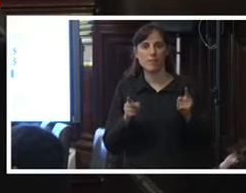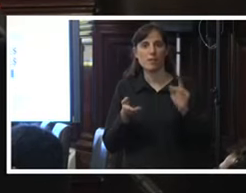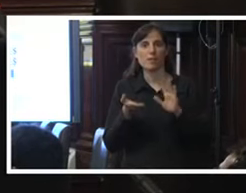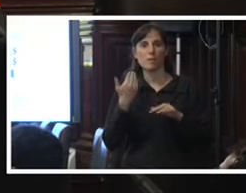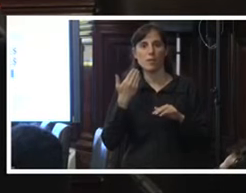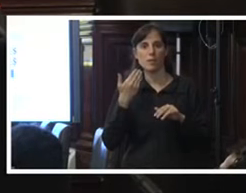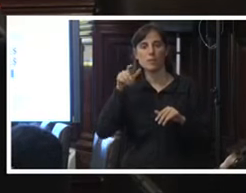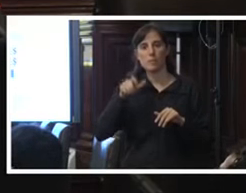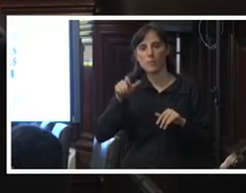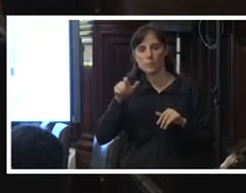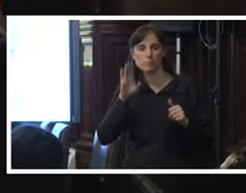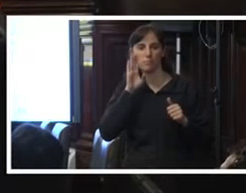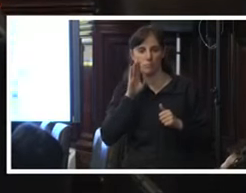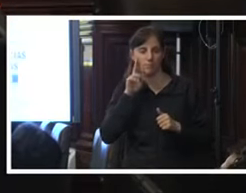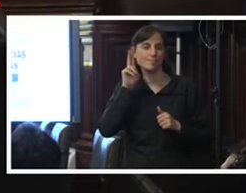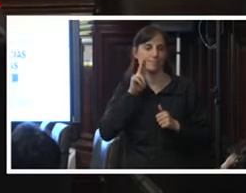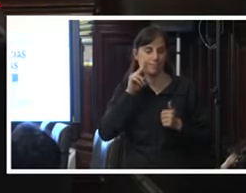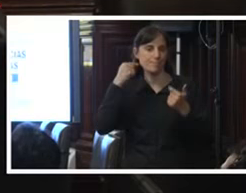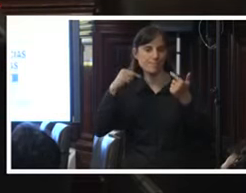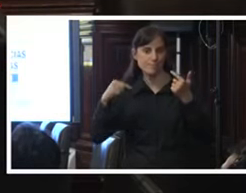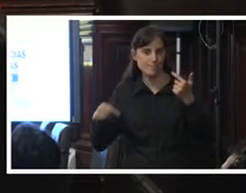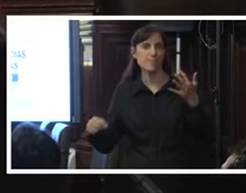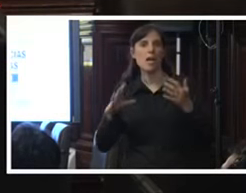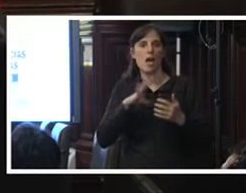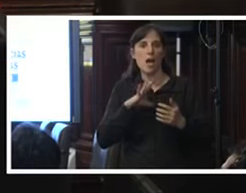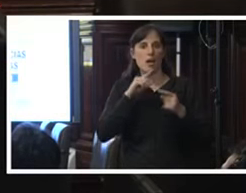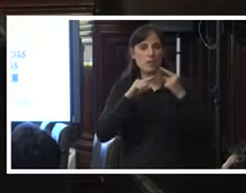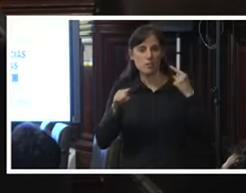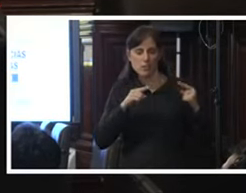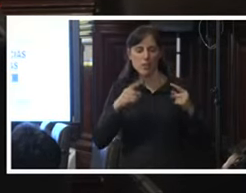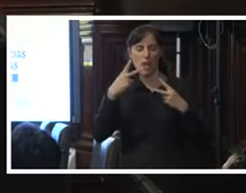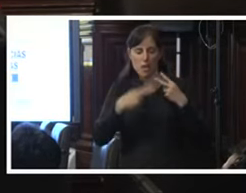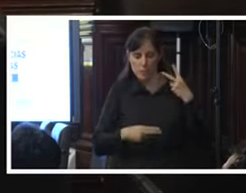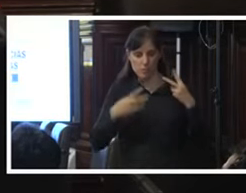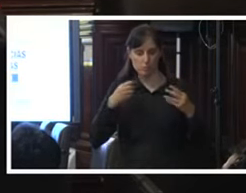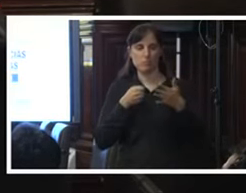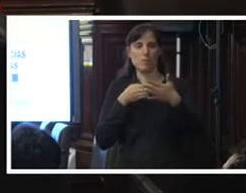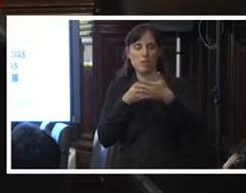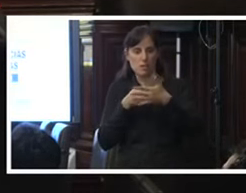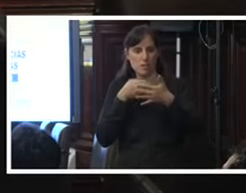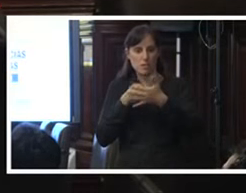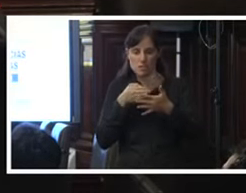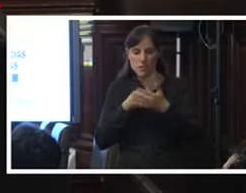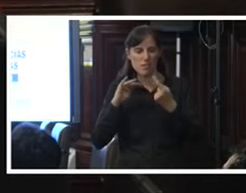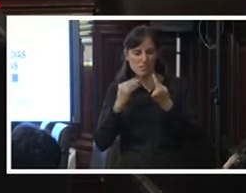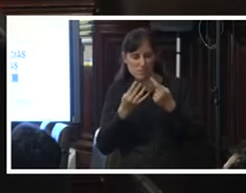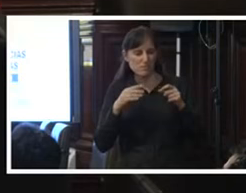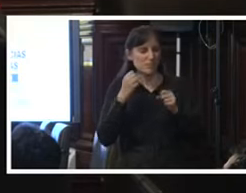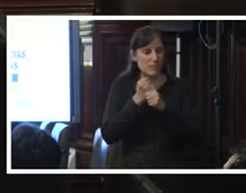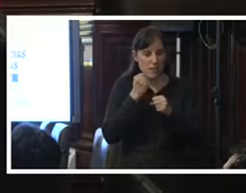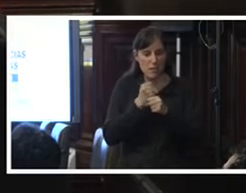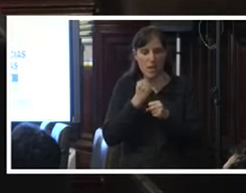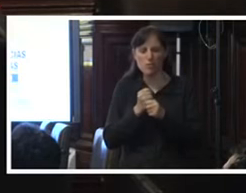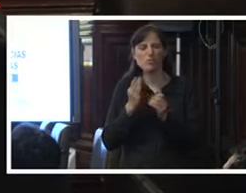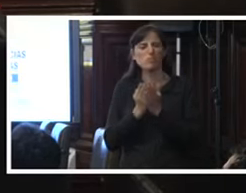lesbianas y bisexuales' al encontrar limitado sus espacios de socialización y sus redes de apoyo sus espacios laborales y percibir